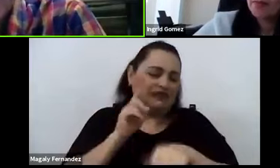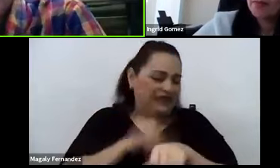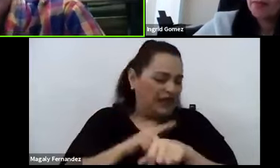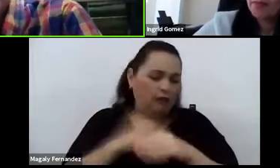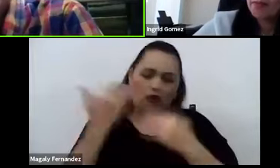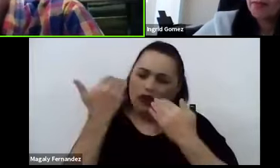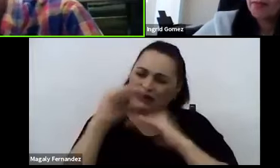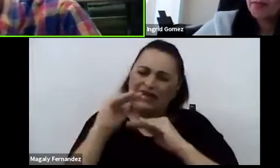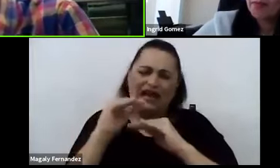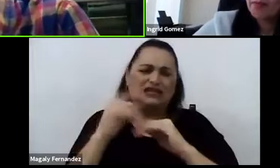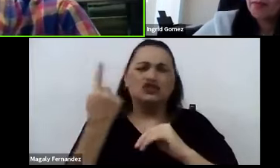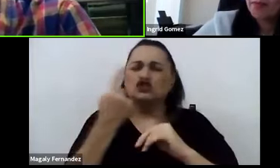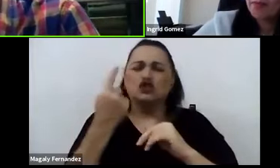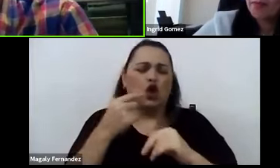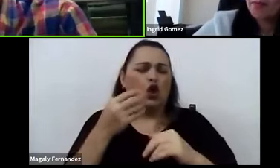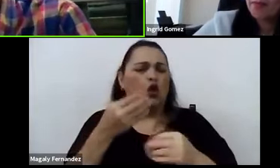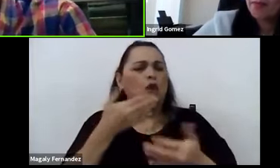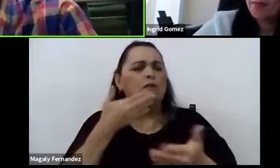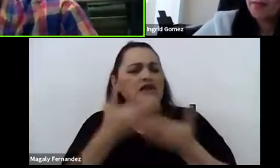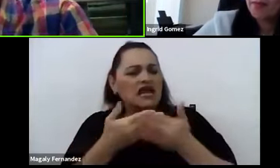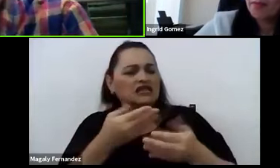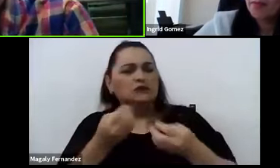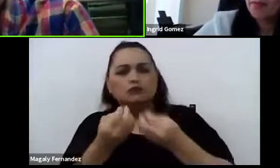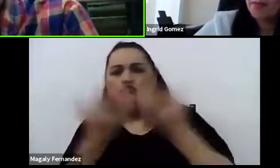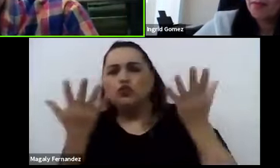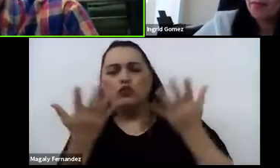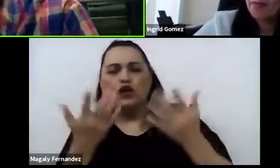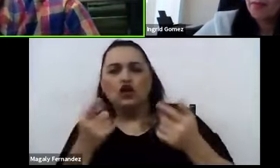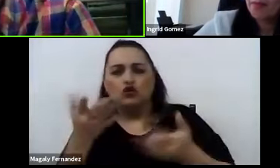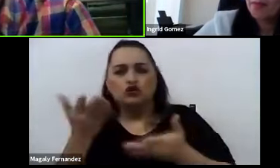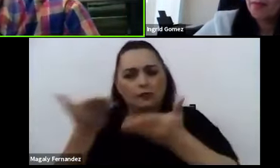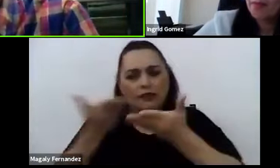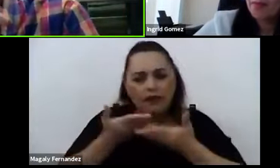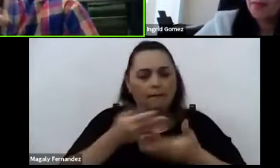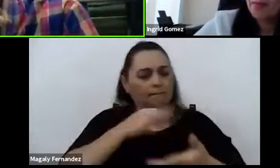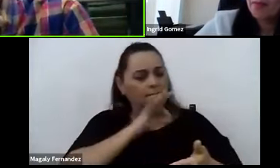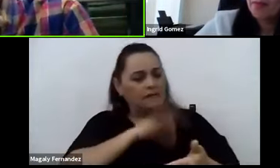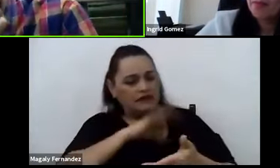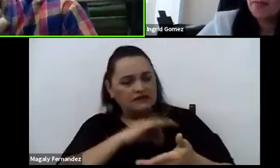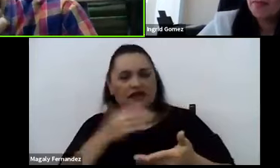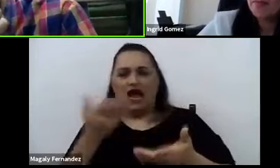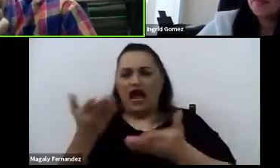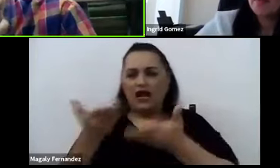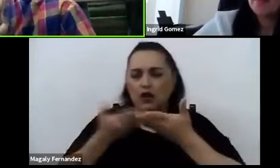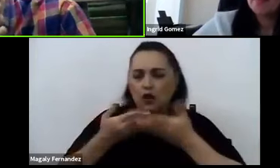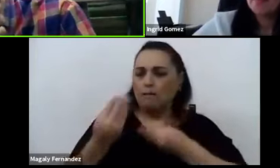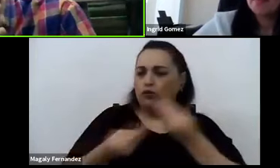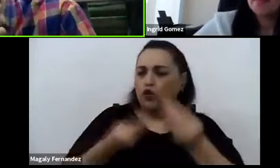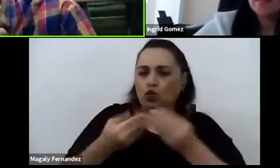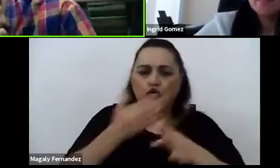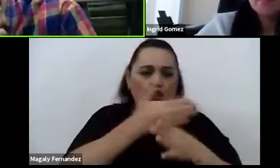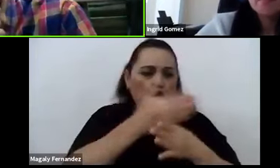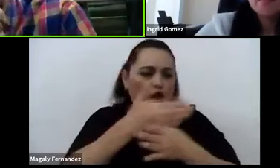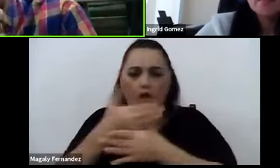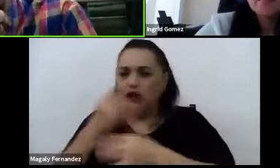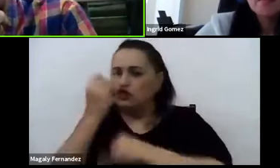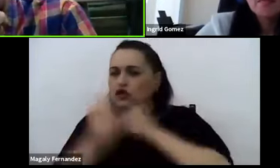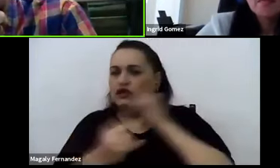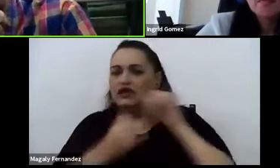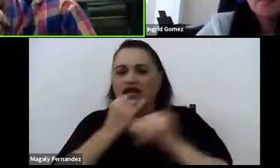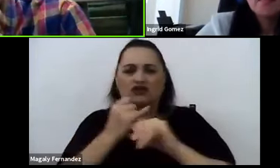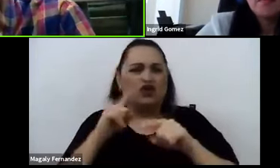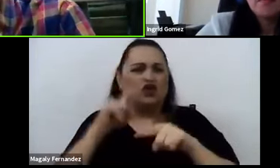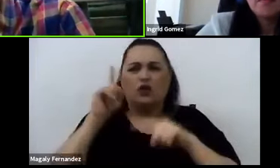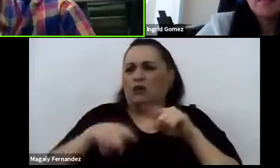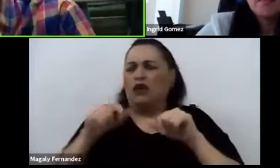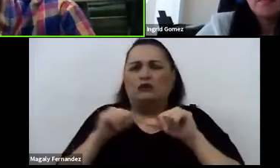limitarse a los bienes públicos globales, aquellos bienes que generan bienestar y que son producto de la colaboración internacional. Pero no podemos